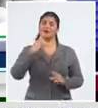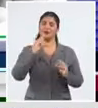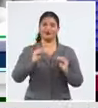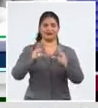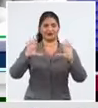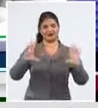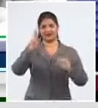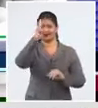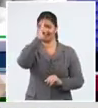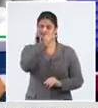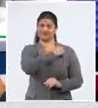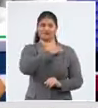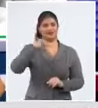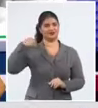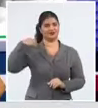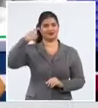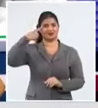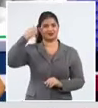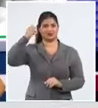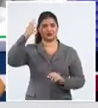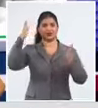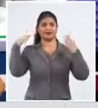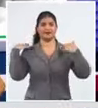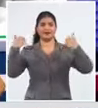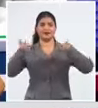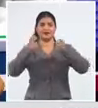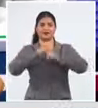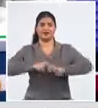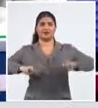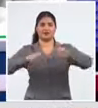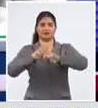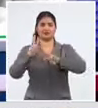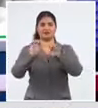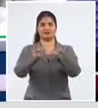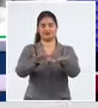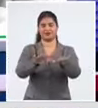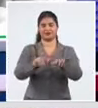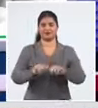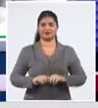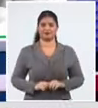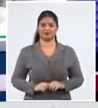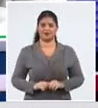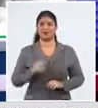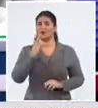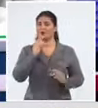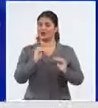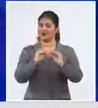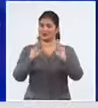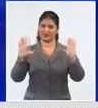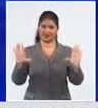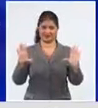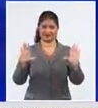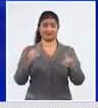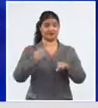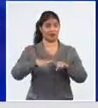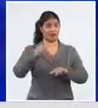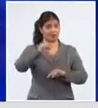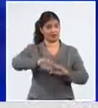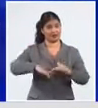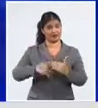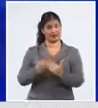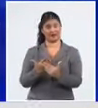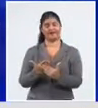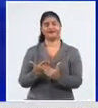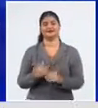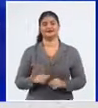Durán García, director nacional de epidemiología del Ministerio de Salud Pública. Doctor, muy buenos días. Otra jornada. Muy buenos días,